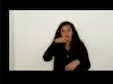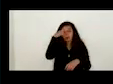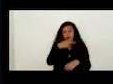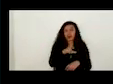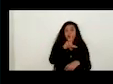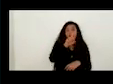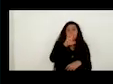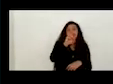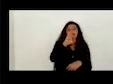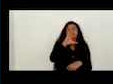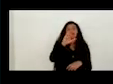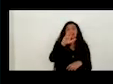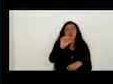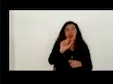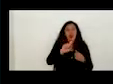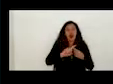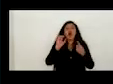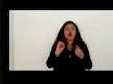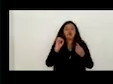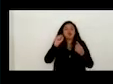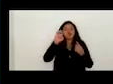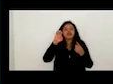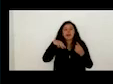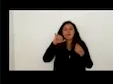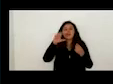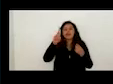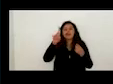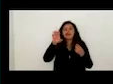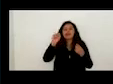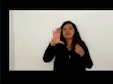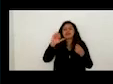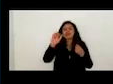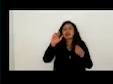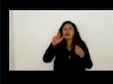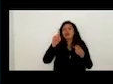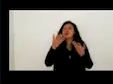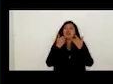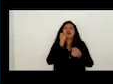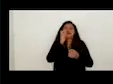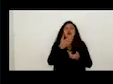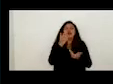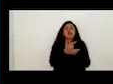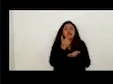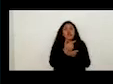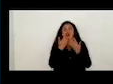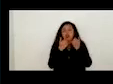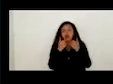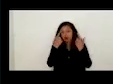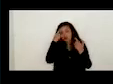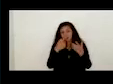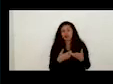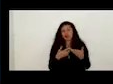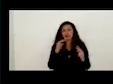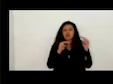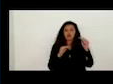o semidescremada, y con esto ya estaremos quitando un poquito de grasa, ¿no? Si queremos cuidar esta parte del peso, pero en